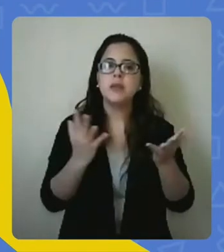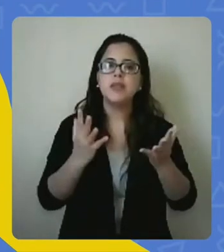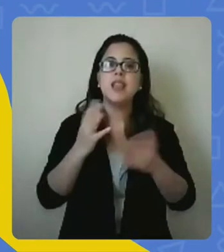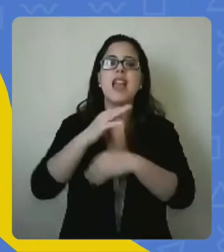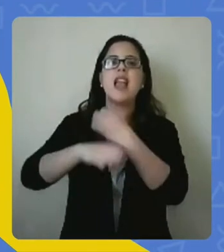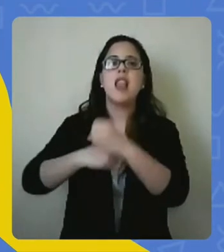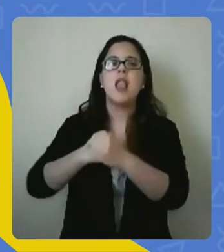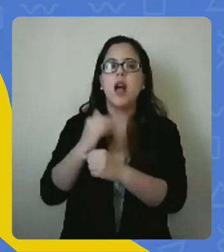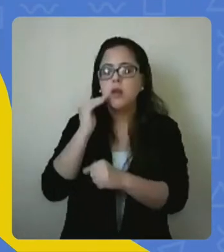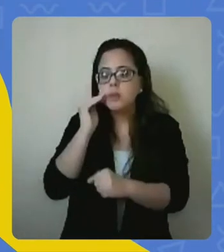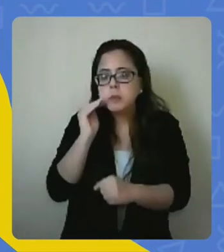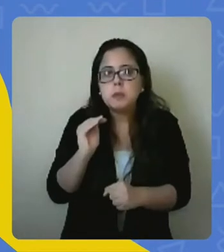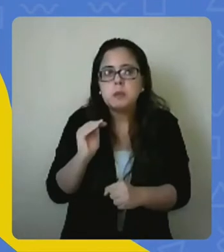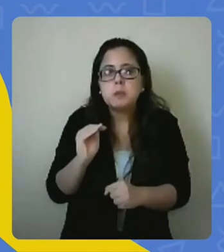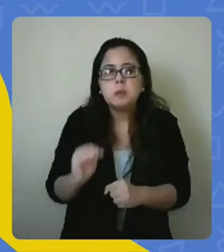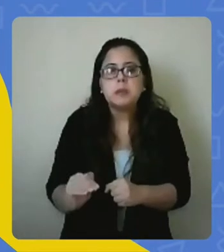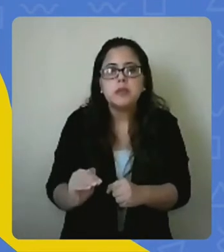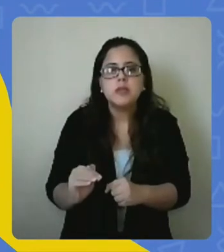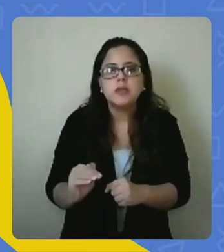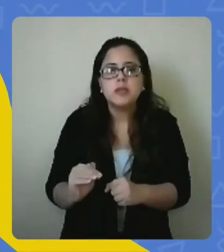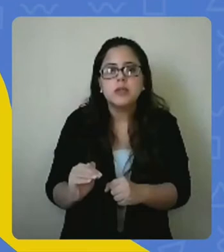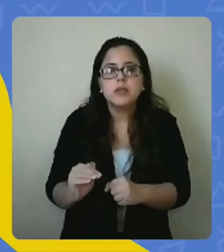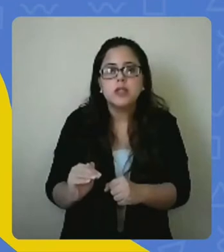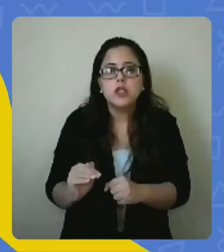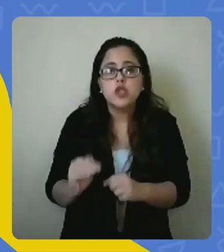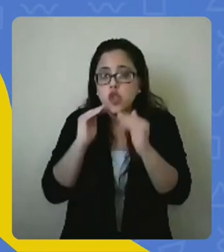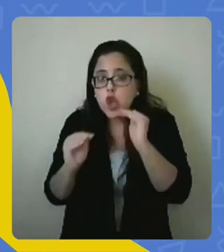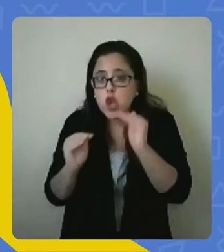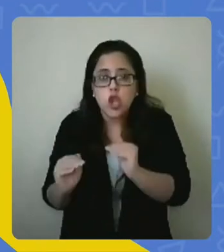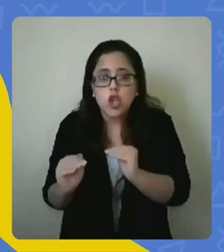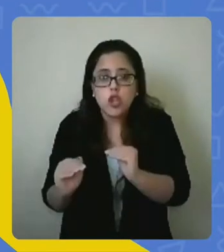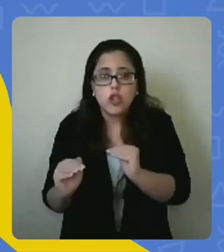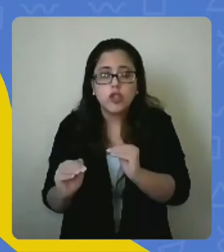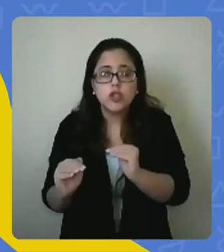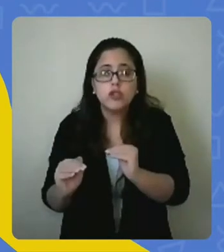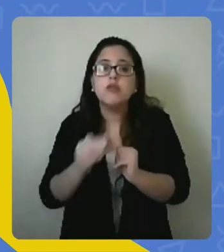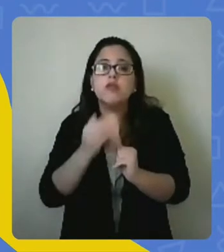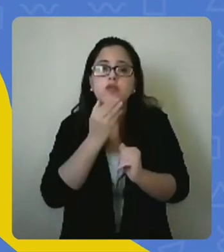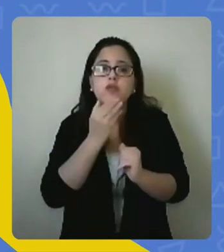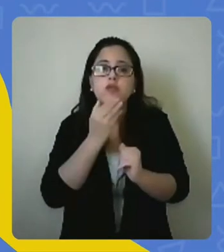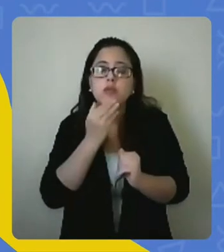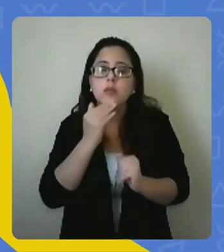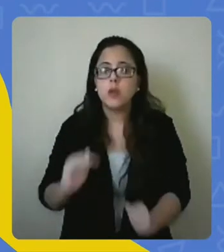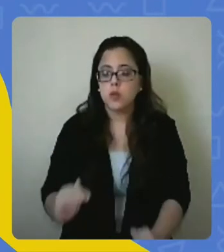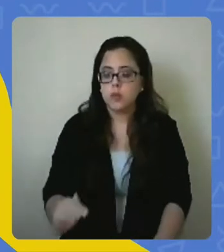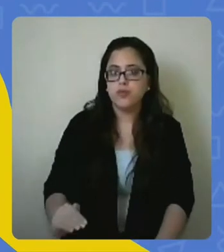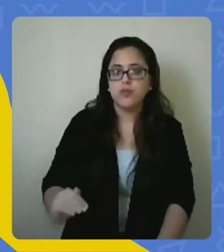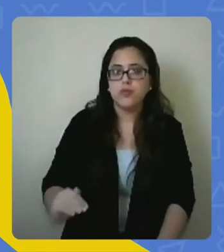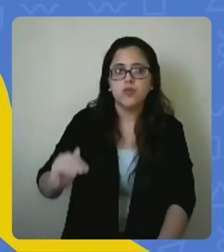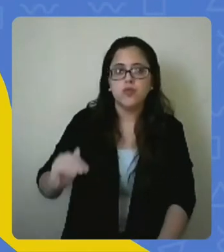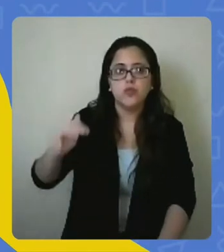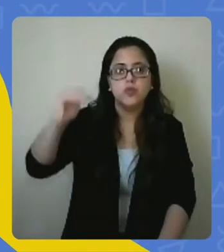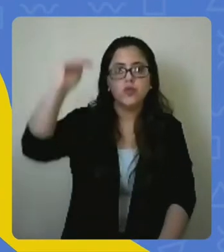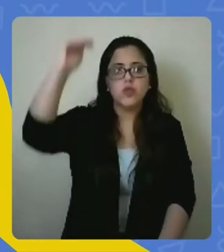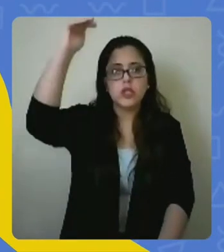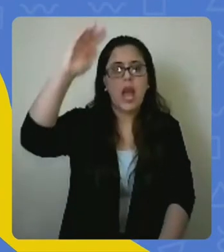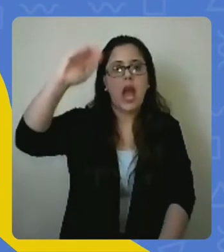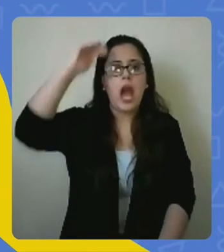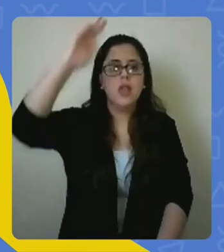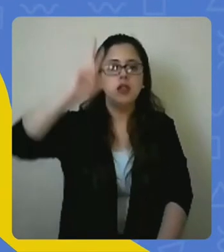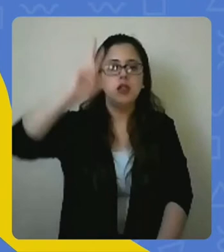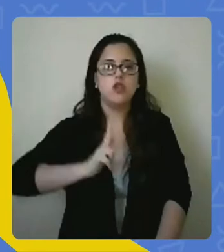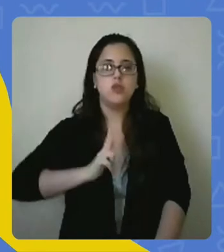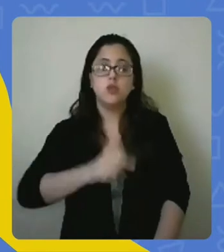inicial, digamos preescolares y escolares tempranos, y también en la etapa final. Queremos desarrollar juegos y estamos